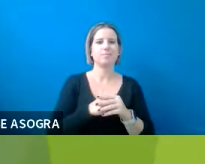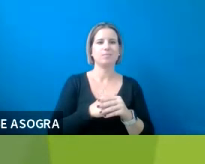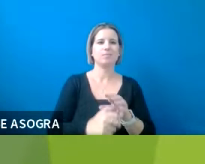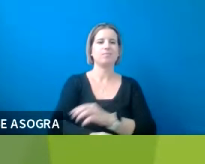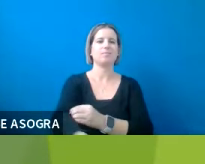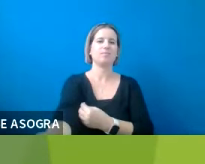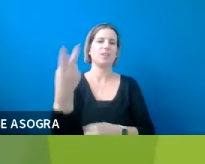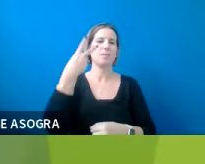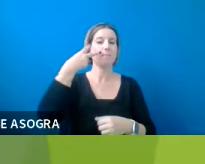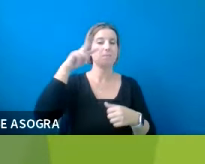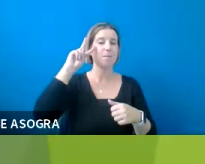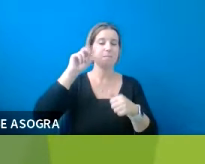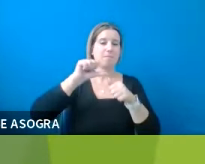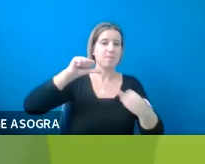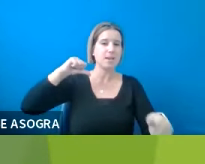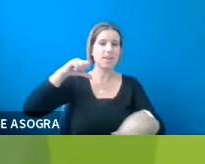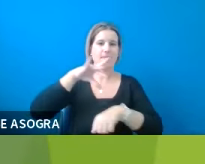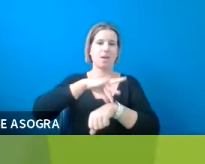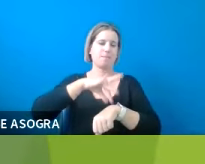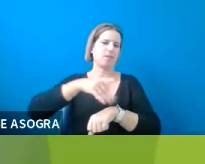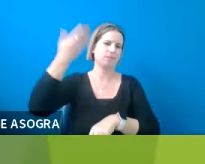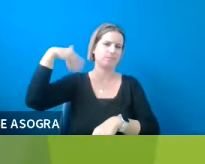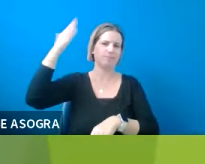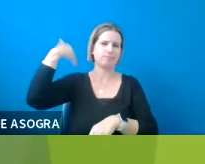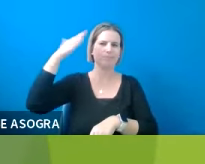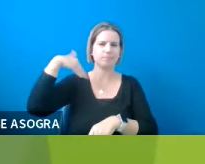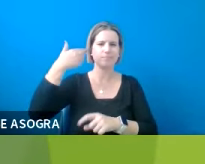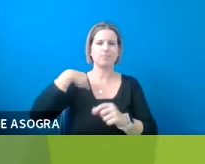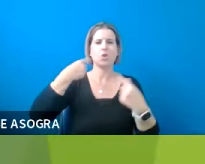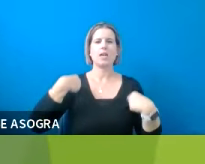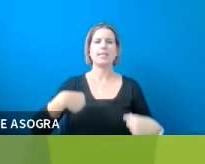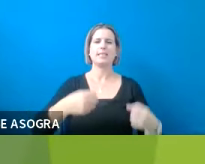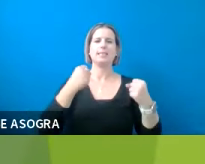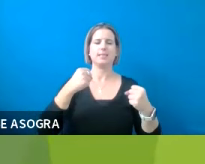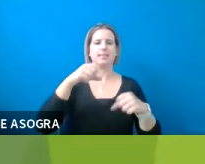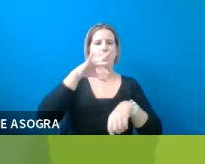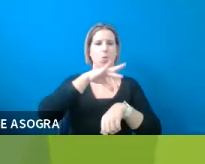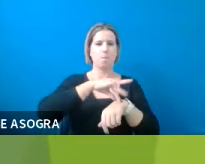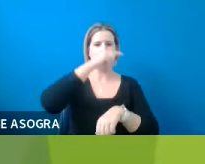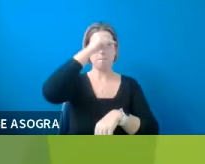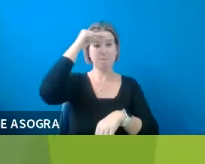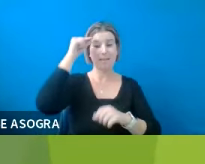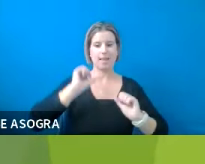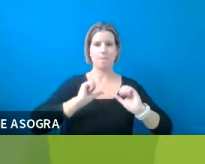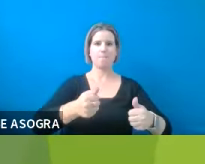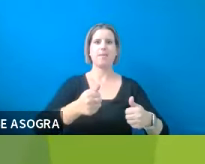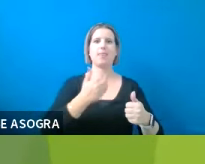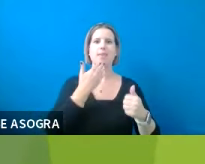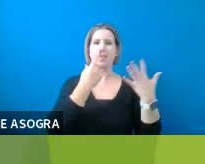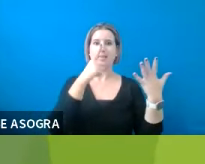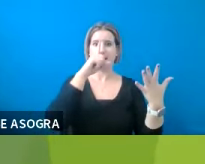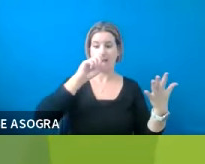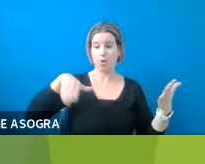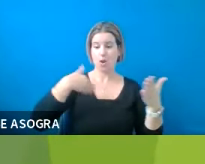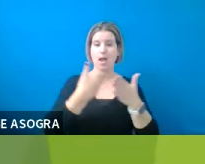Mi experiencia con los médicos viene de lejos. Empecé a ir a salud mental con tan solo 6 años, hasta que en 2003